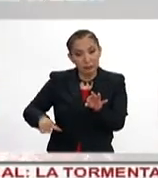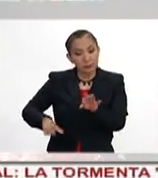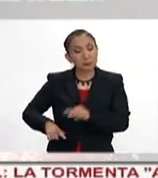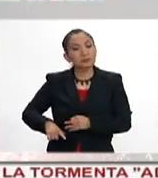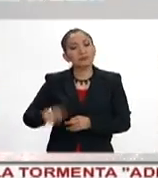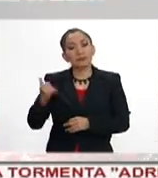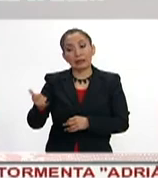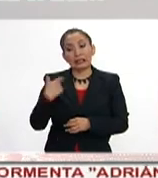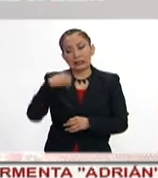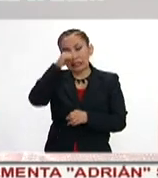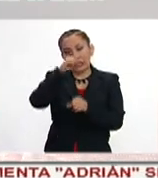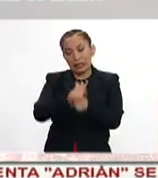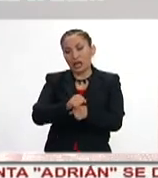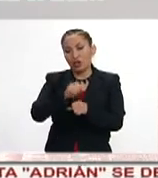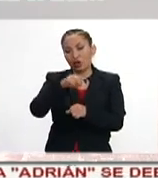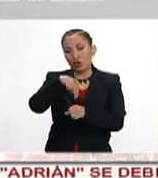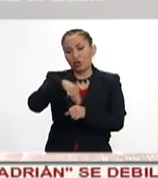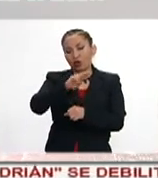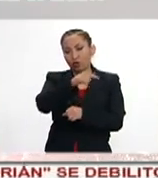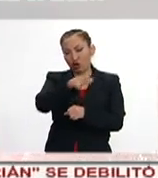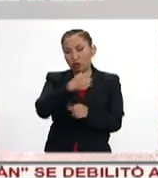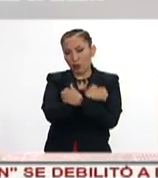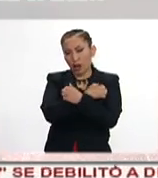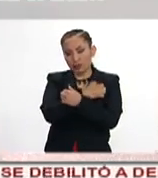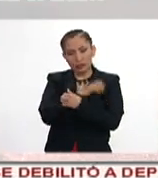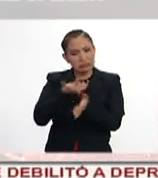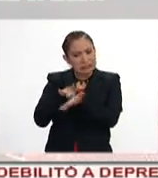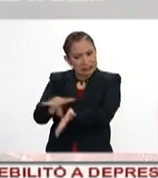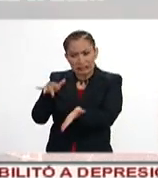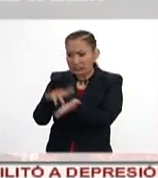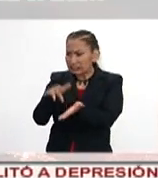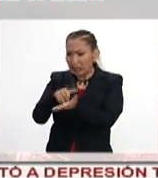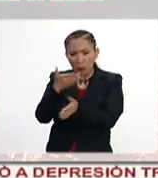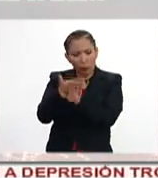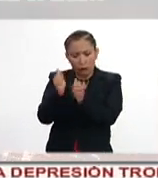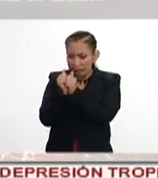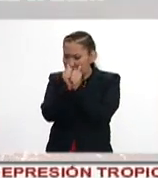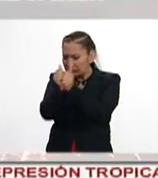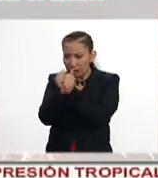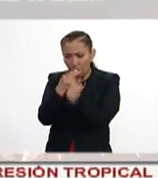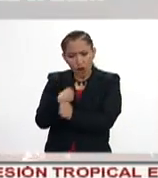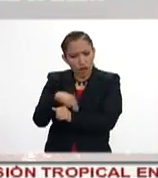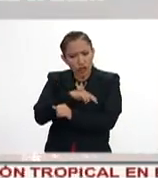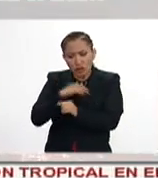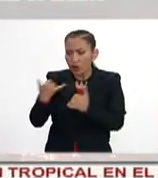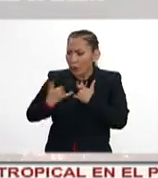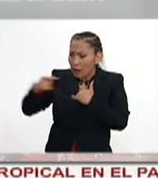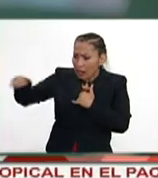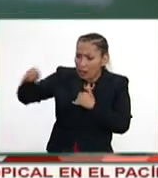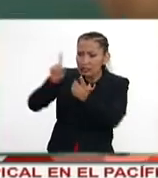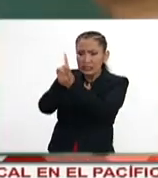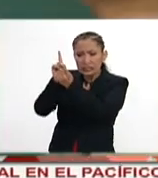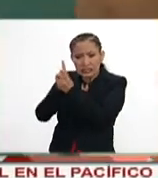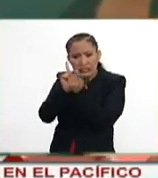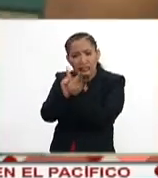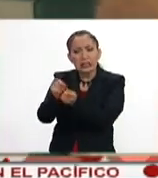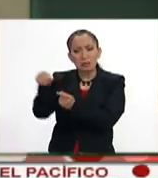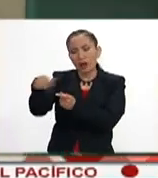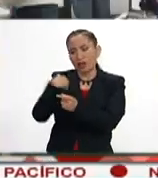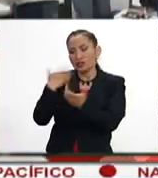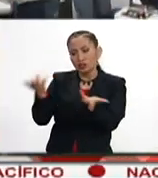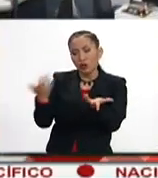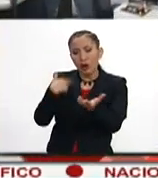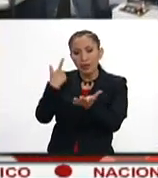que pues el secretario Nuño ha venido respaldando. Él está muy cerca de nosotros, de los muchachos, y pues por eso estos